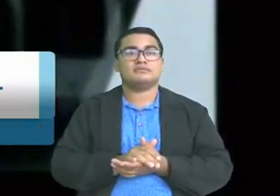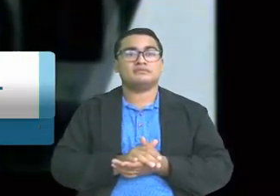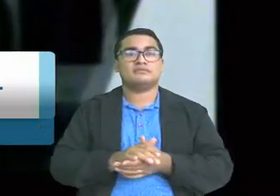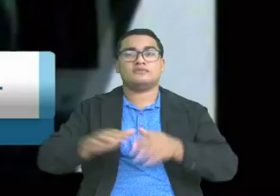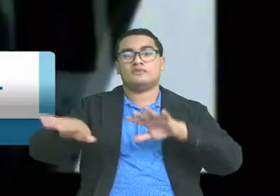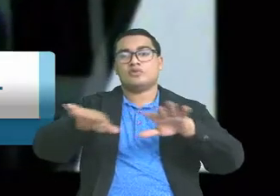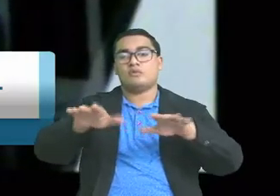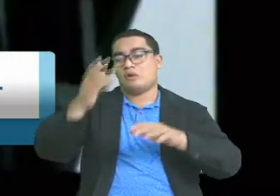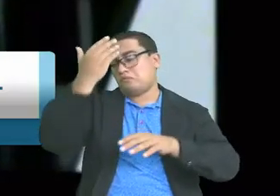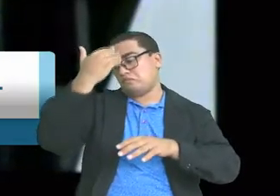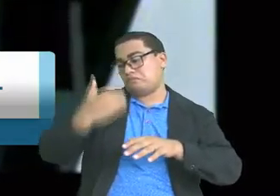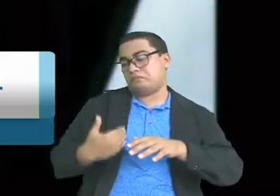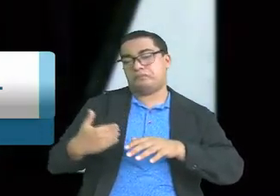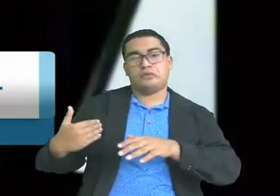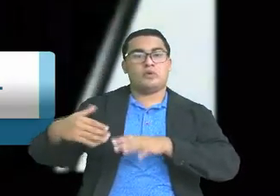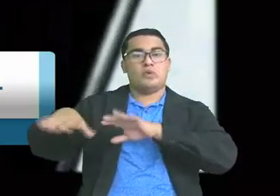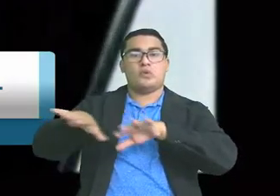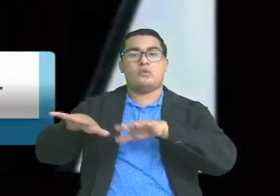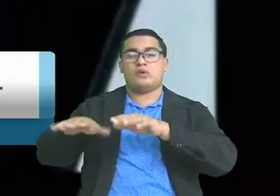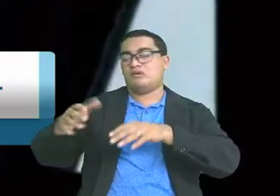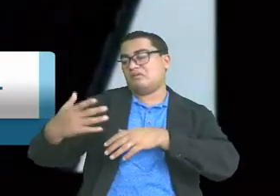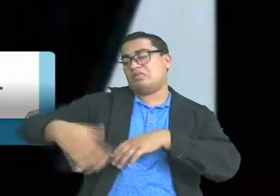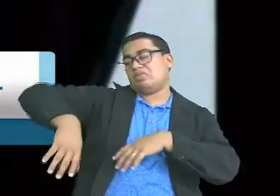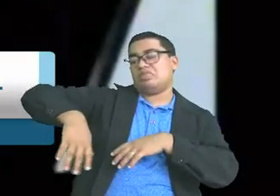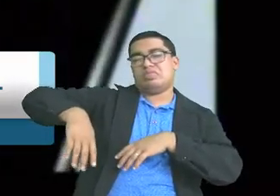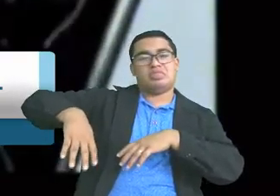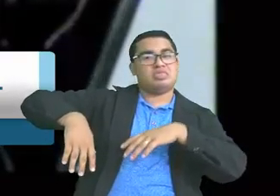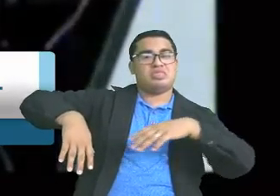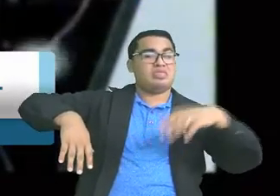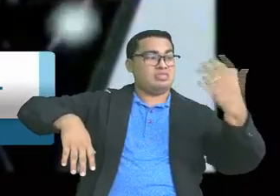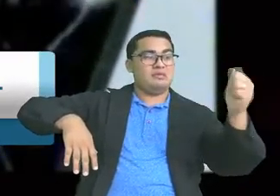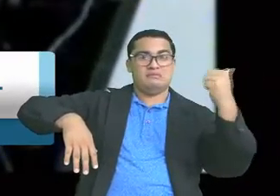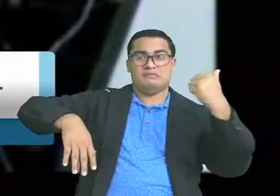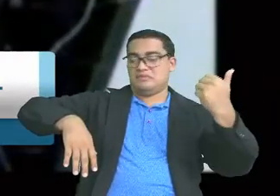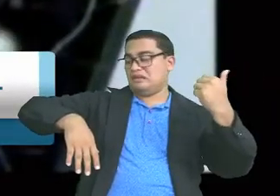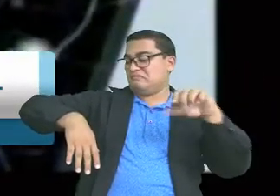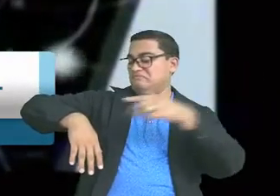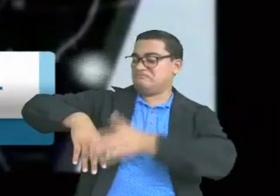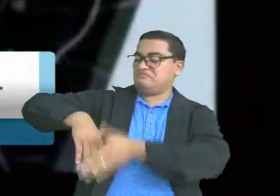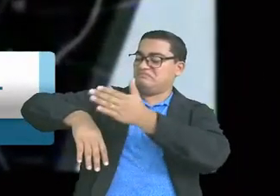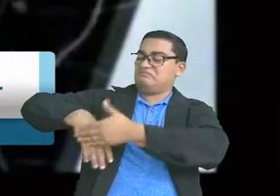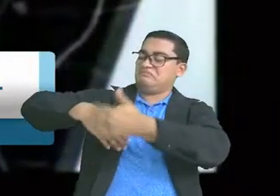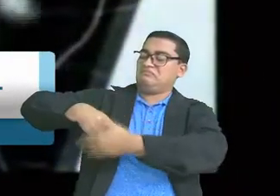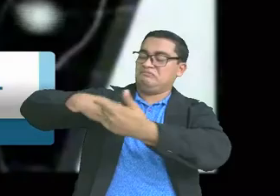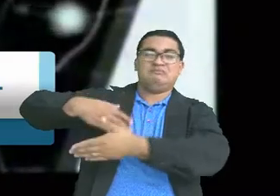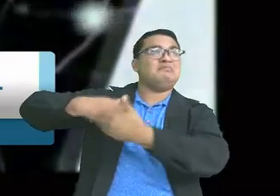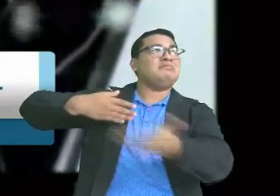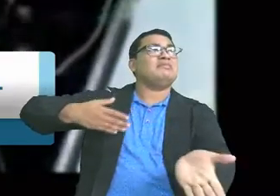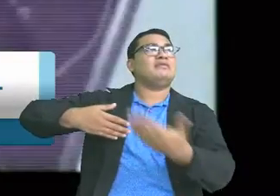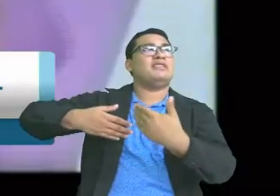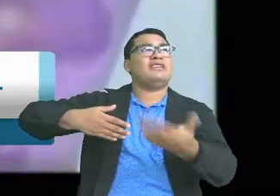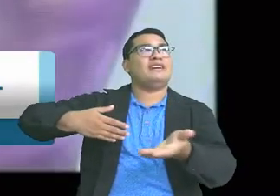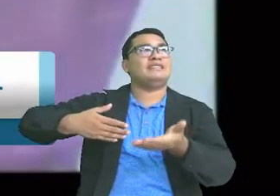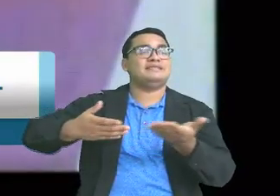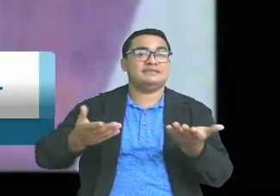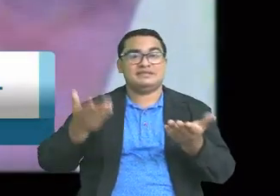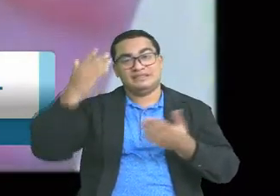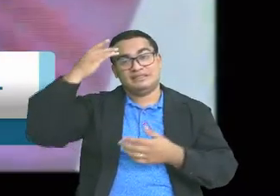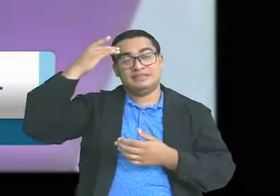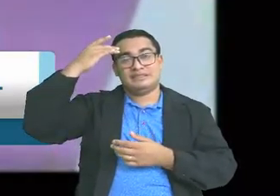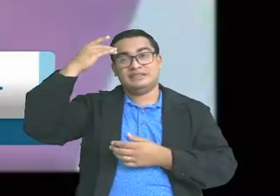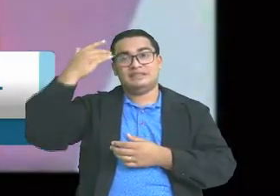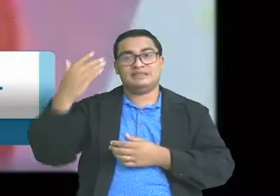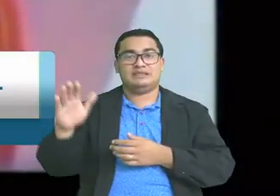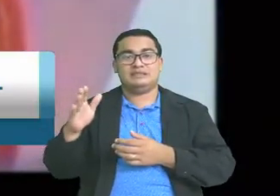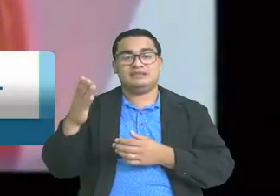movilizar entonces. Exactamente. Queda inmóvil. No, queda inmóvil esa parte, queda móvil del lado contrario, porque sabemos que el cerebro es contralateral. O sea,